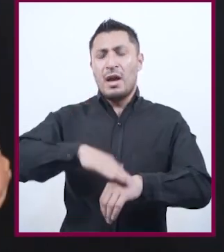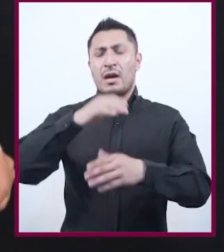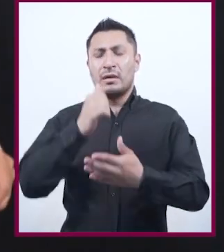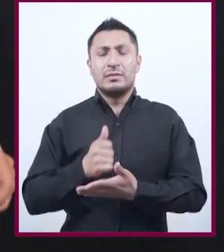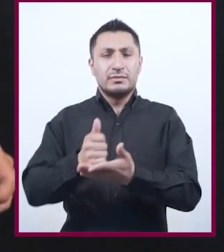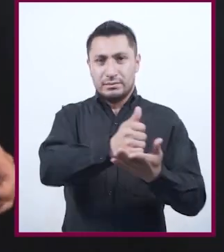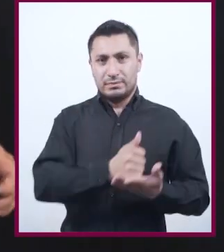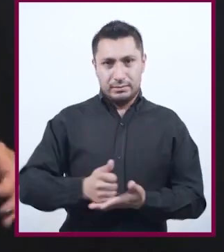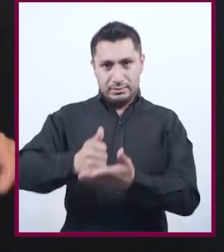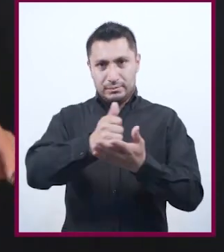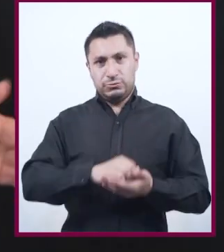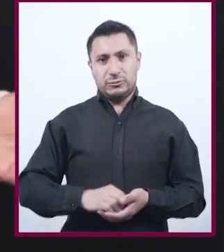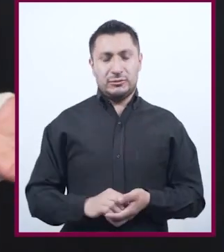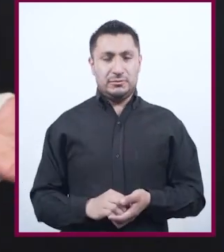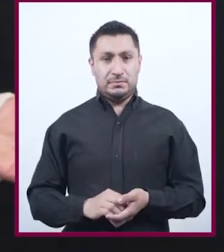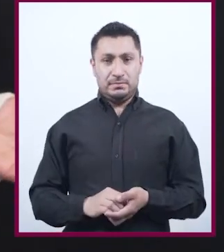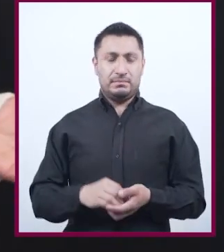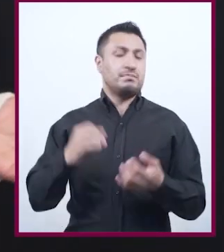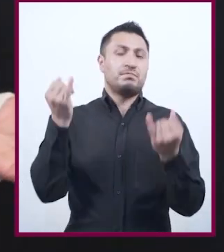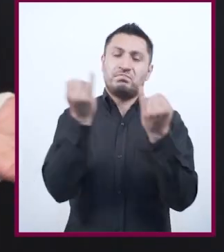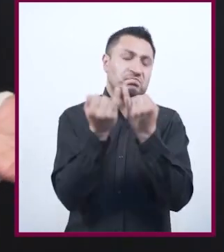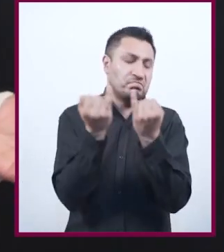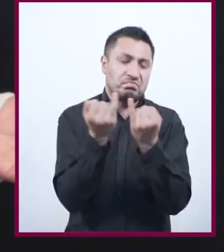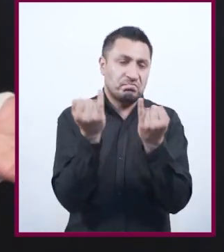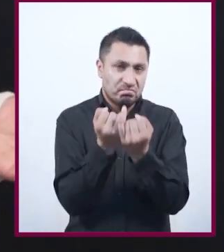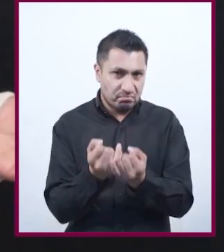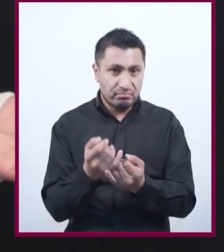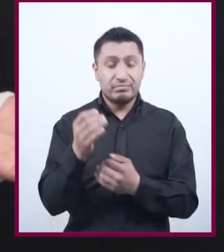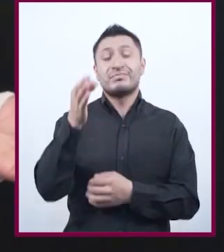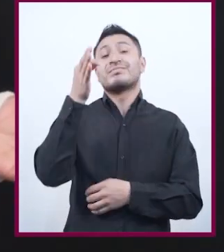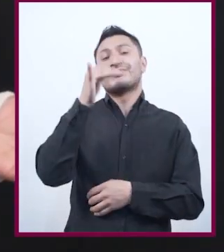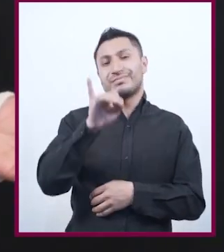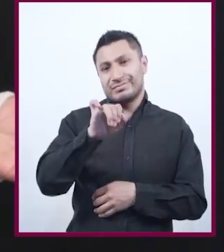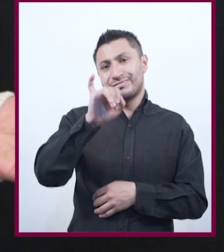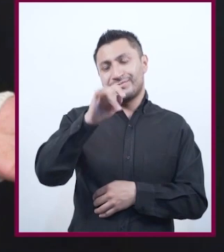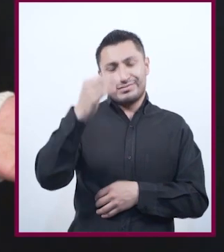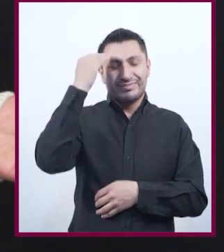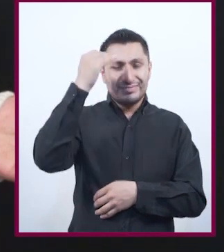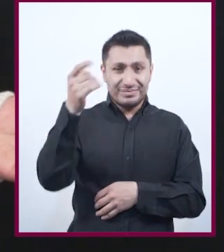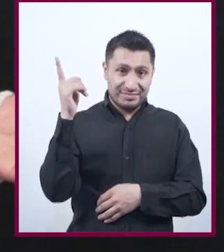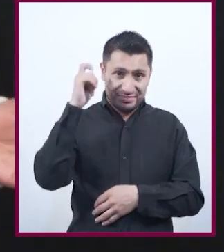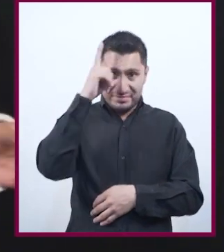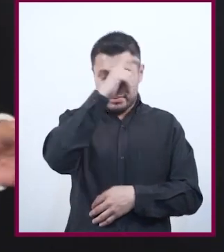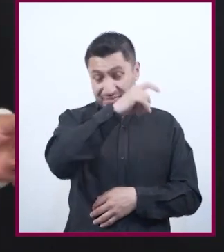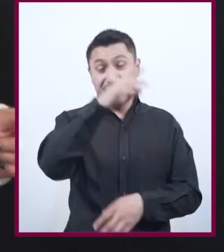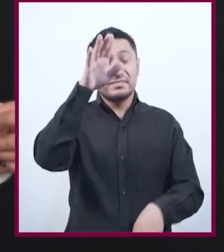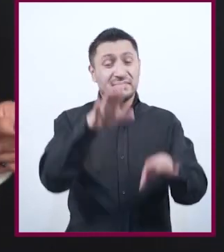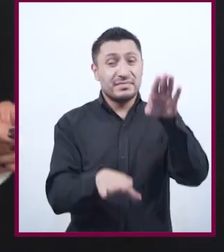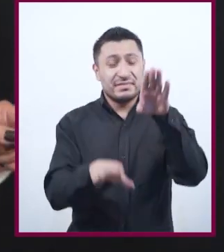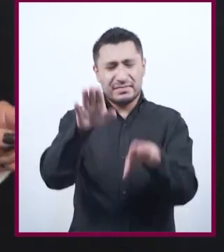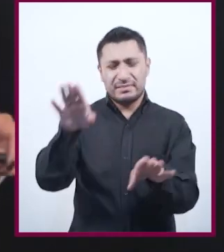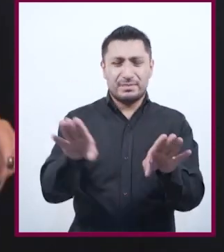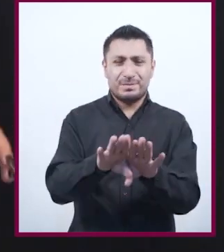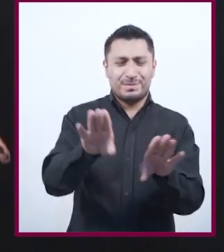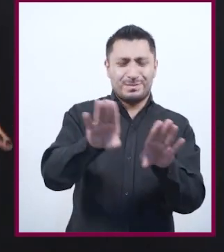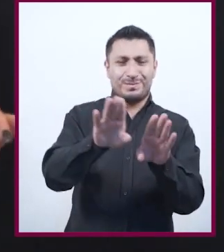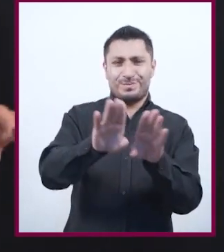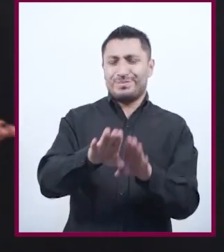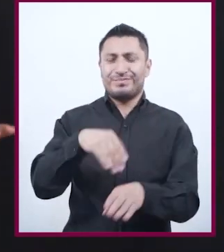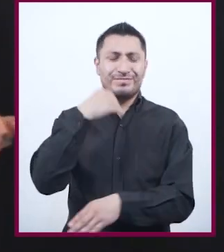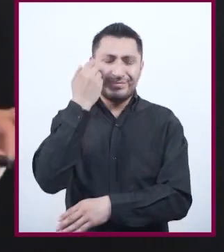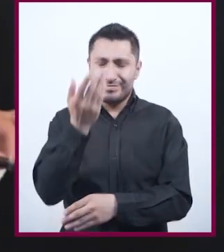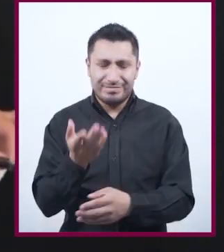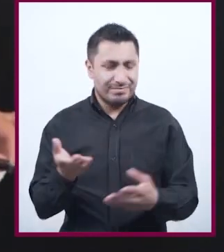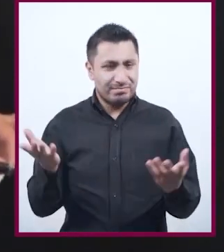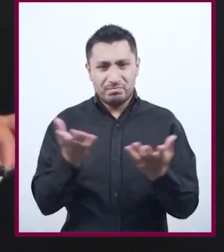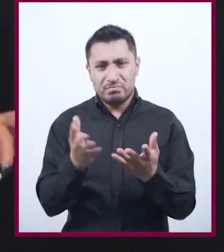más solidarios. De todos modos, sí han sido tiempos bien difíciles para todos. A veces dan ganas de hacer